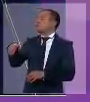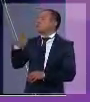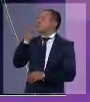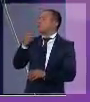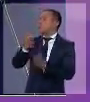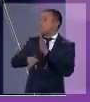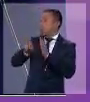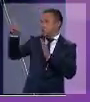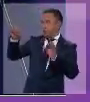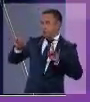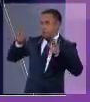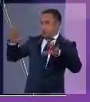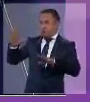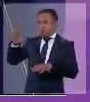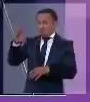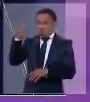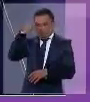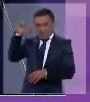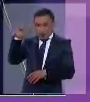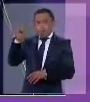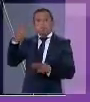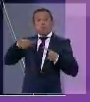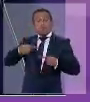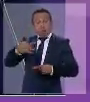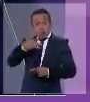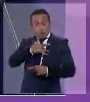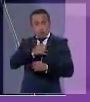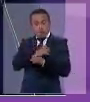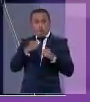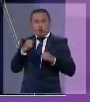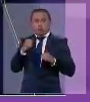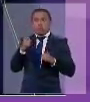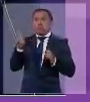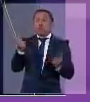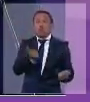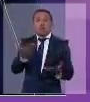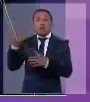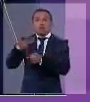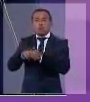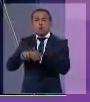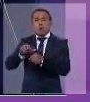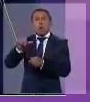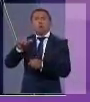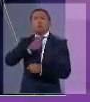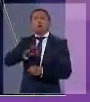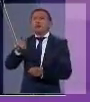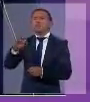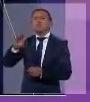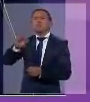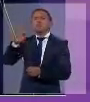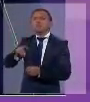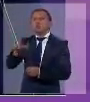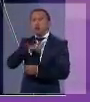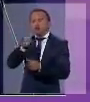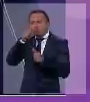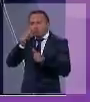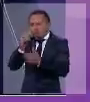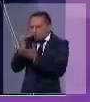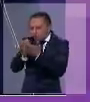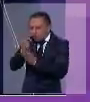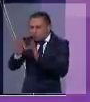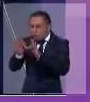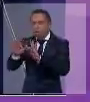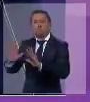de México, el porcentaje se va hasta el 25%, o sea, tres veces más posibilidades de morir. O sea, el sistema no está